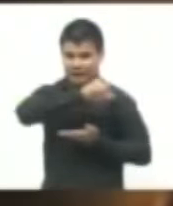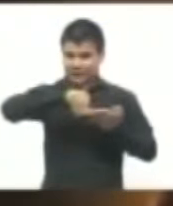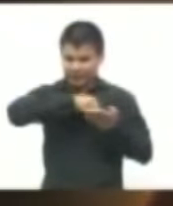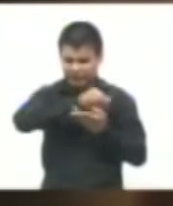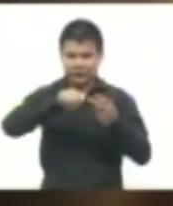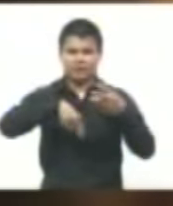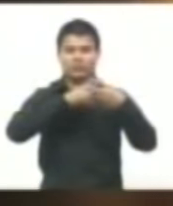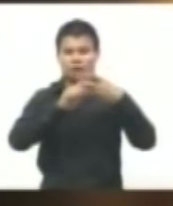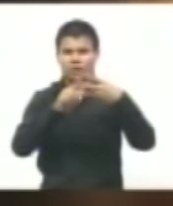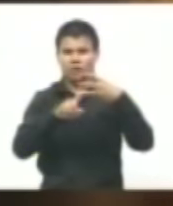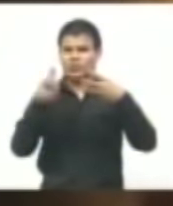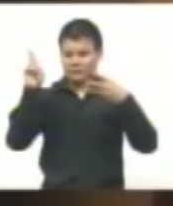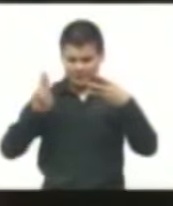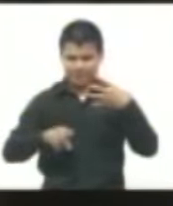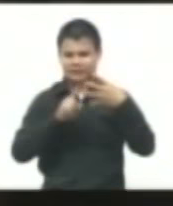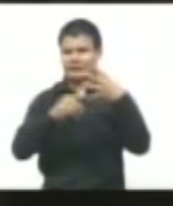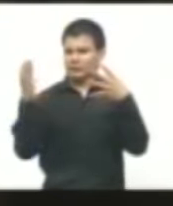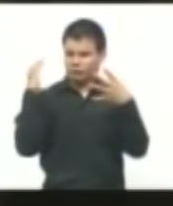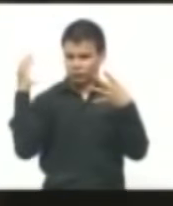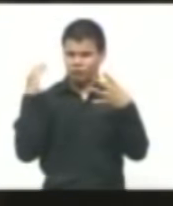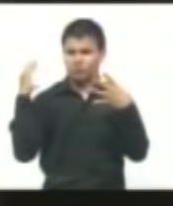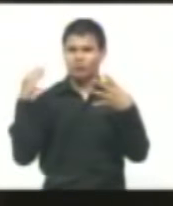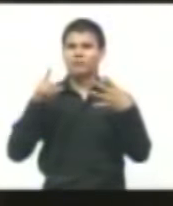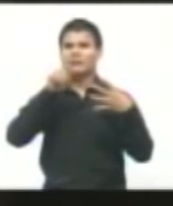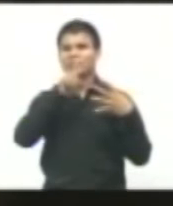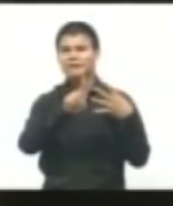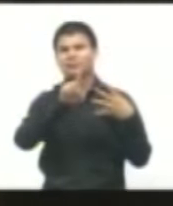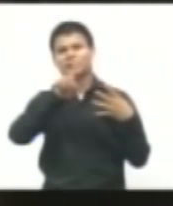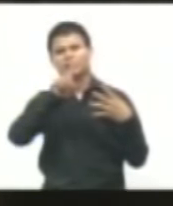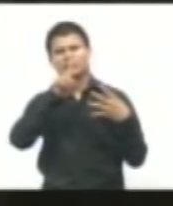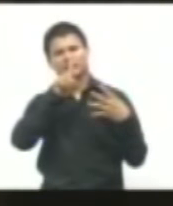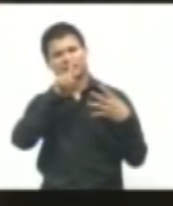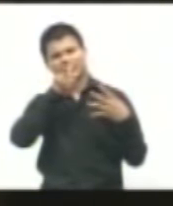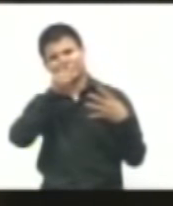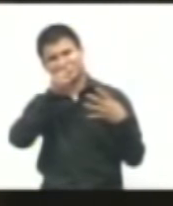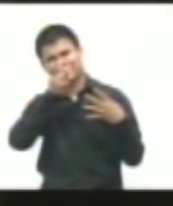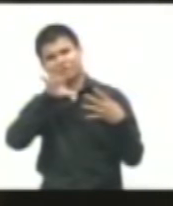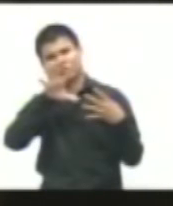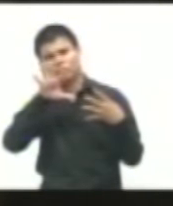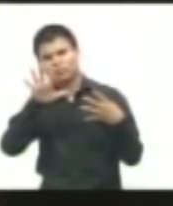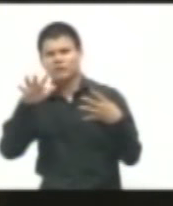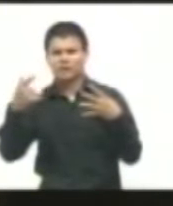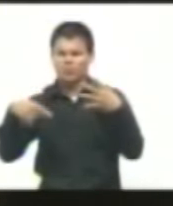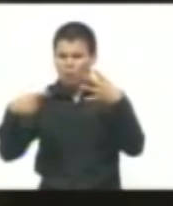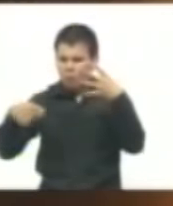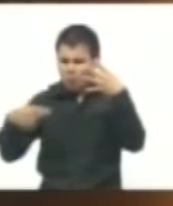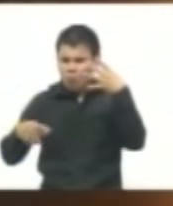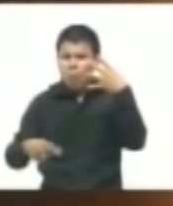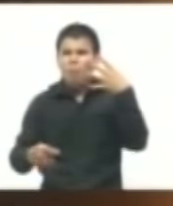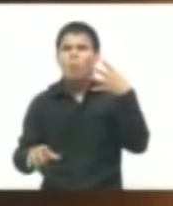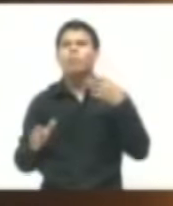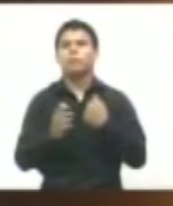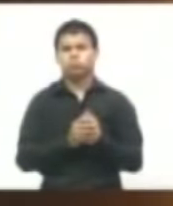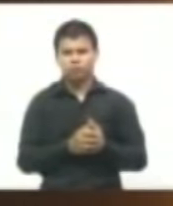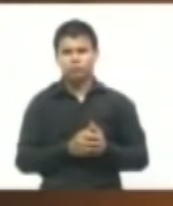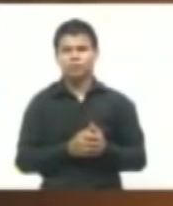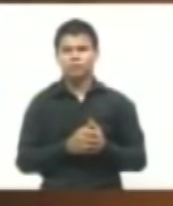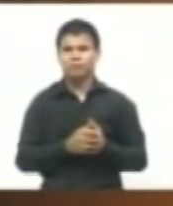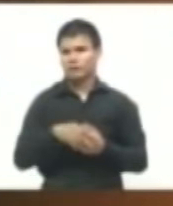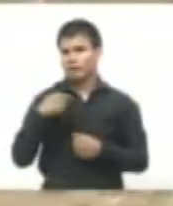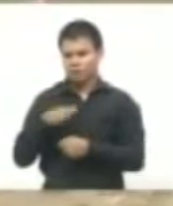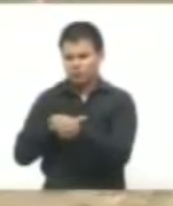de Cesar, Córdoba y Sucre, con 755, 711 y 418 casos